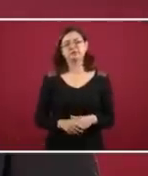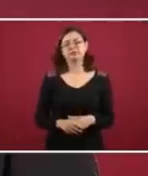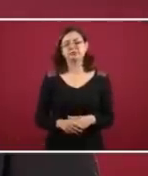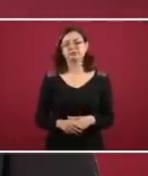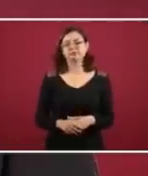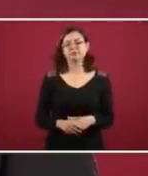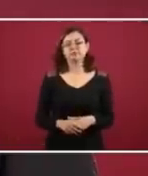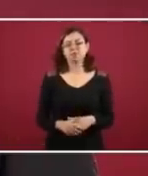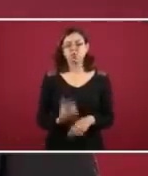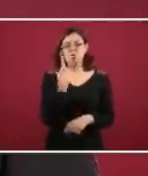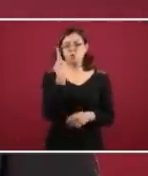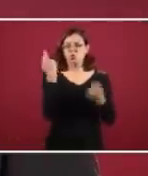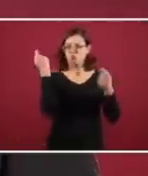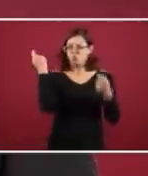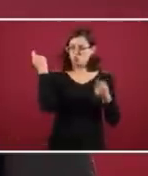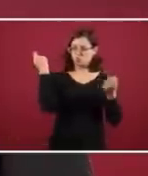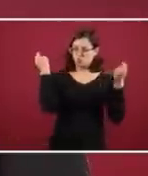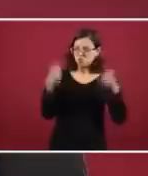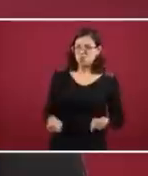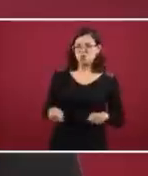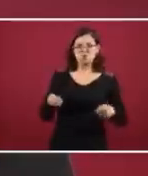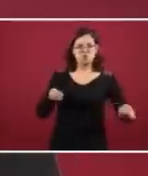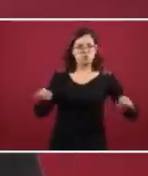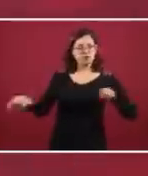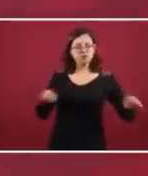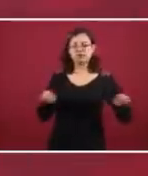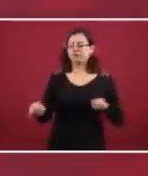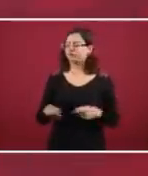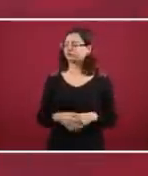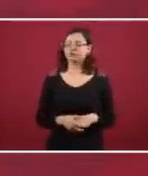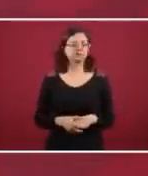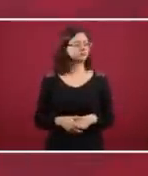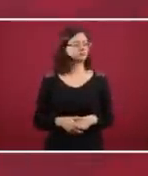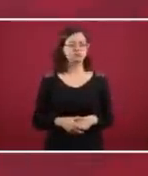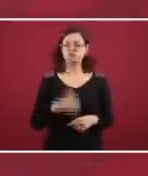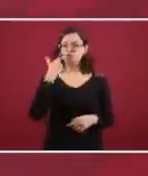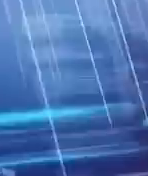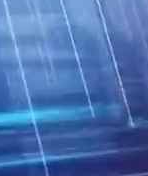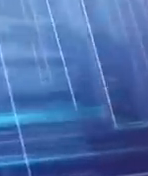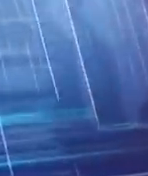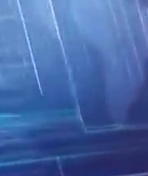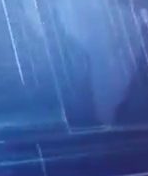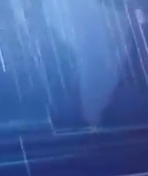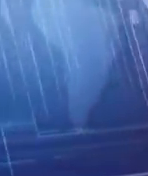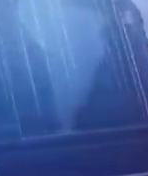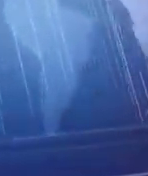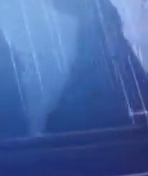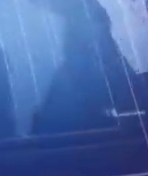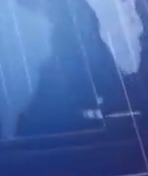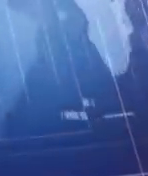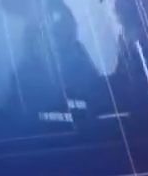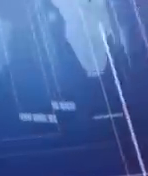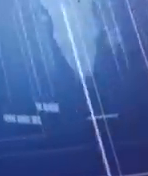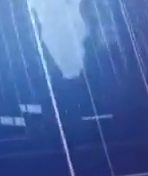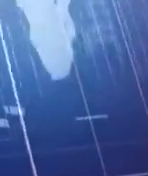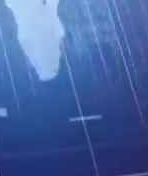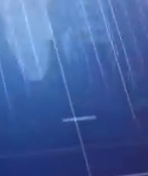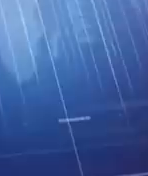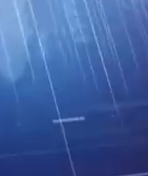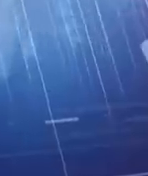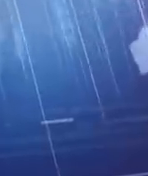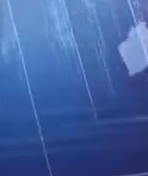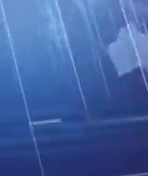queremos dictaduras, no queremos autoritarismos. Y también sobre un supuesto audio de Evo